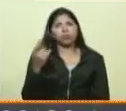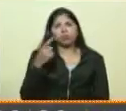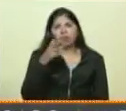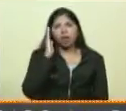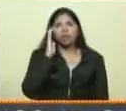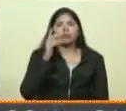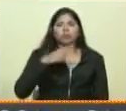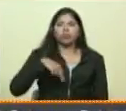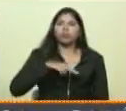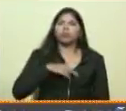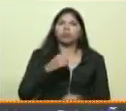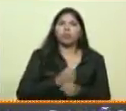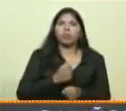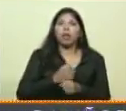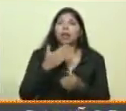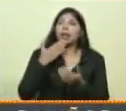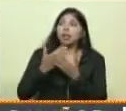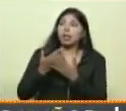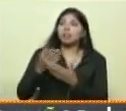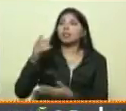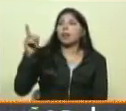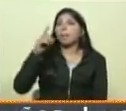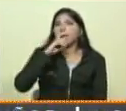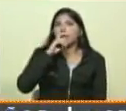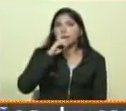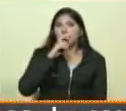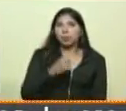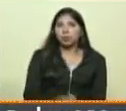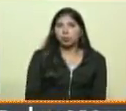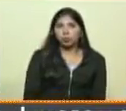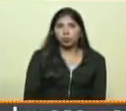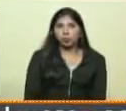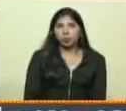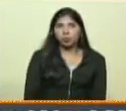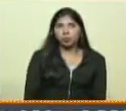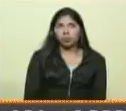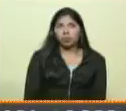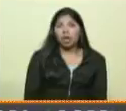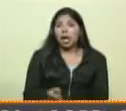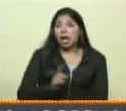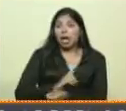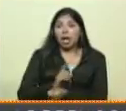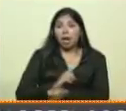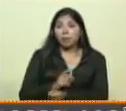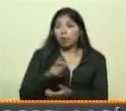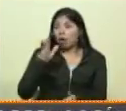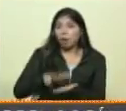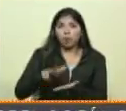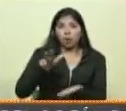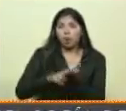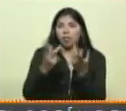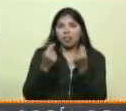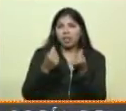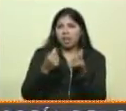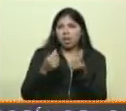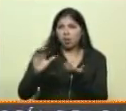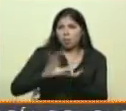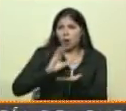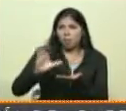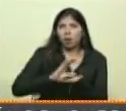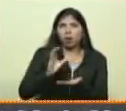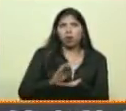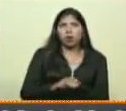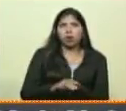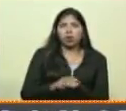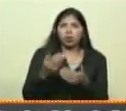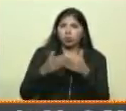todo, agradecer al presidente Nicolás Maduro, que inmediatamente nos dio los recursos, aprobó todos los recursos, y que a pesar de que está en Rusia, en